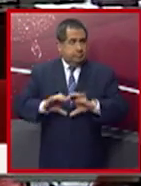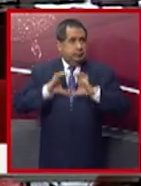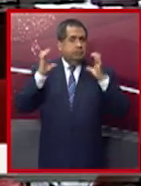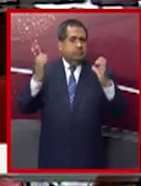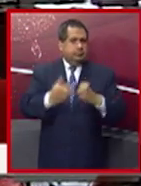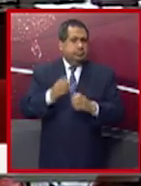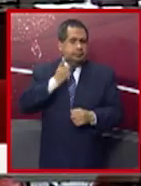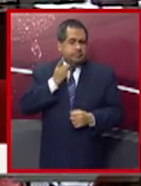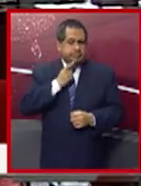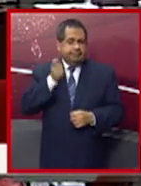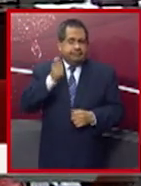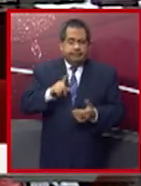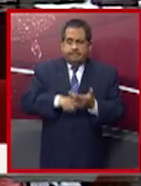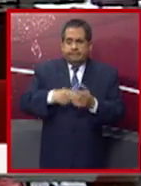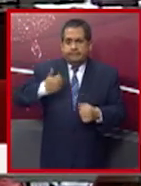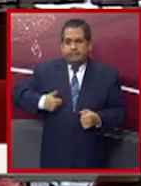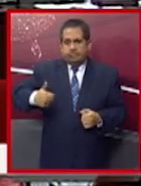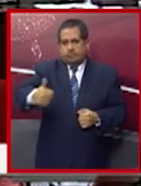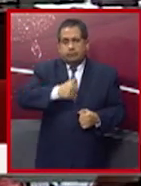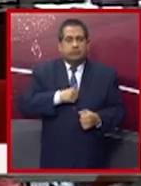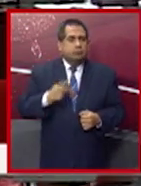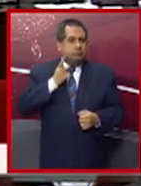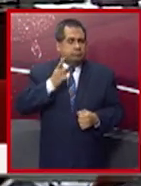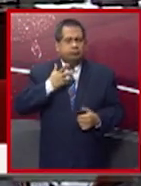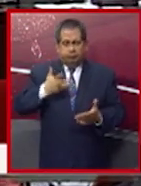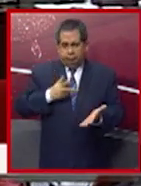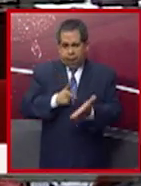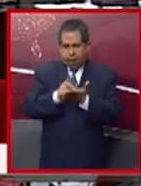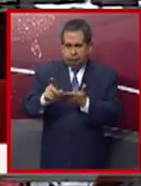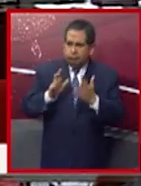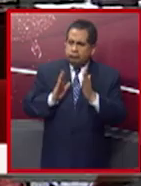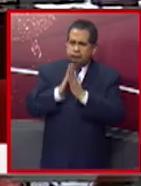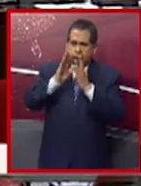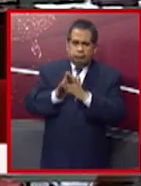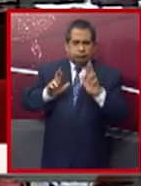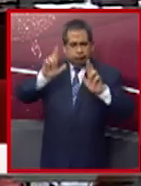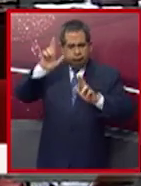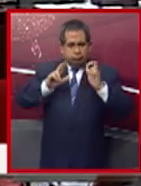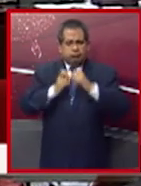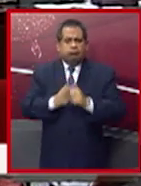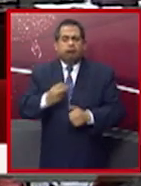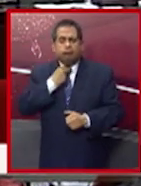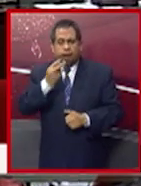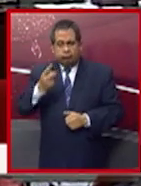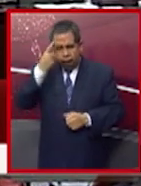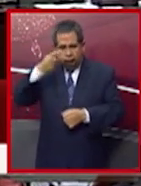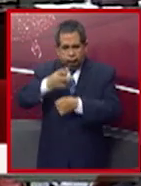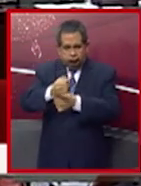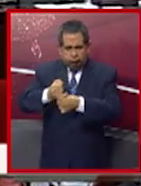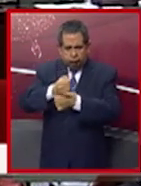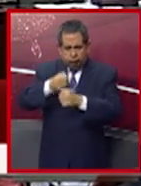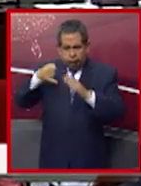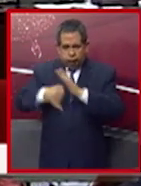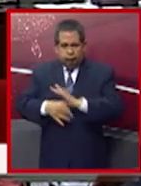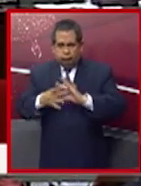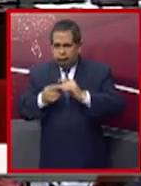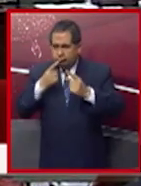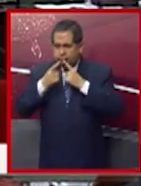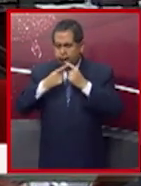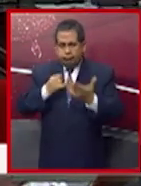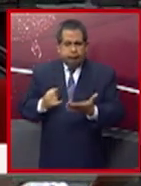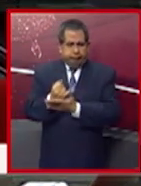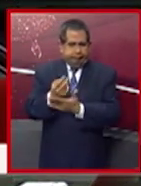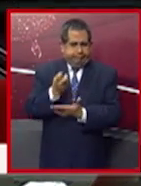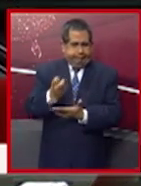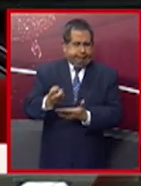Cámara, que los legisladores tendremos derecho a participar con voz en el proceso de análisis, discusión y dictaminación